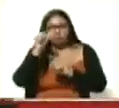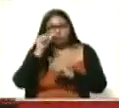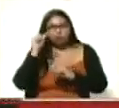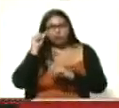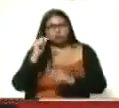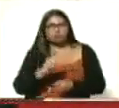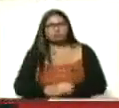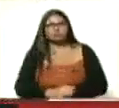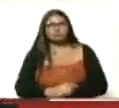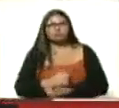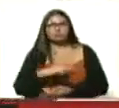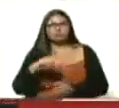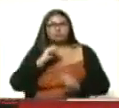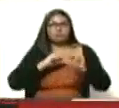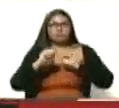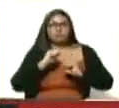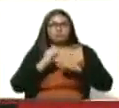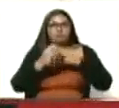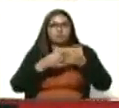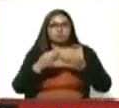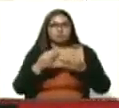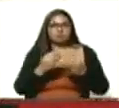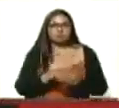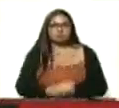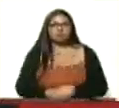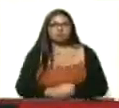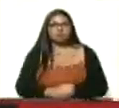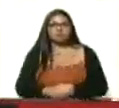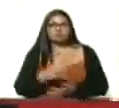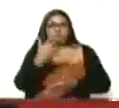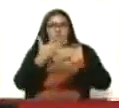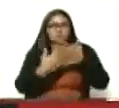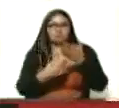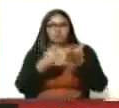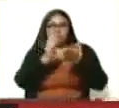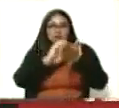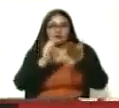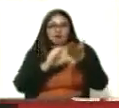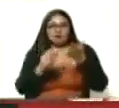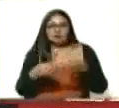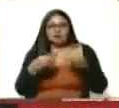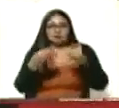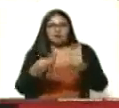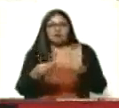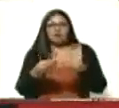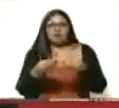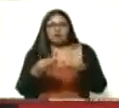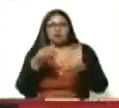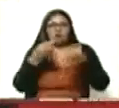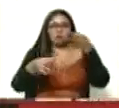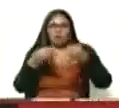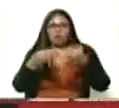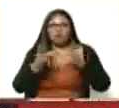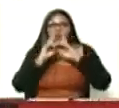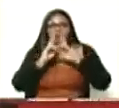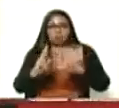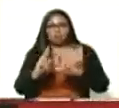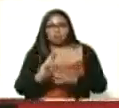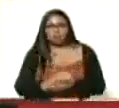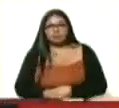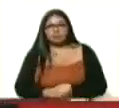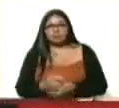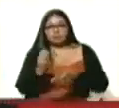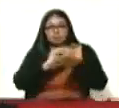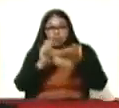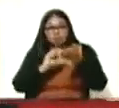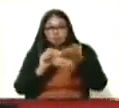Nosotros el movimiento nos comunicamos a través de cartas. De cartas. Que le damos a los abogados. Y él las responde a mano,